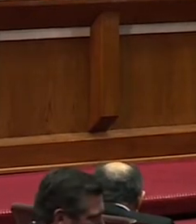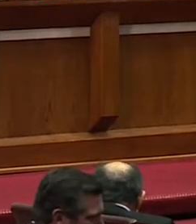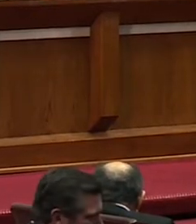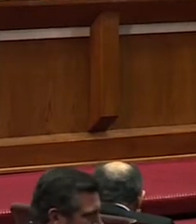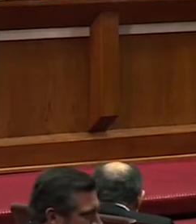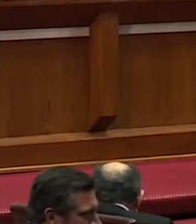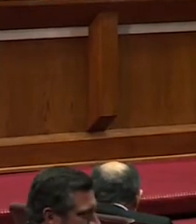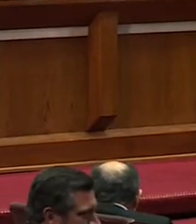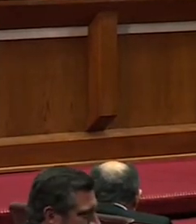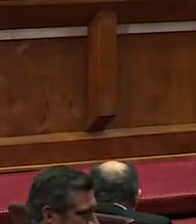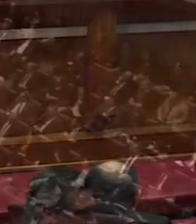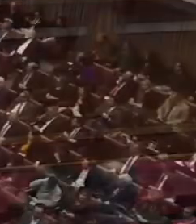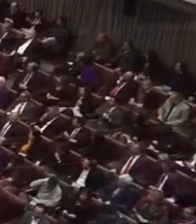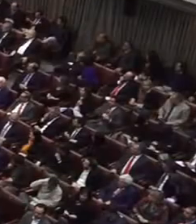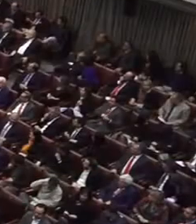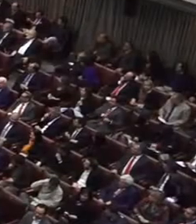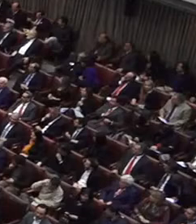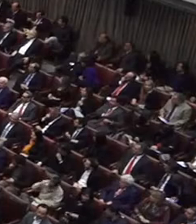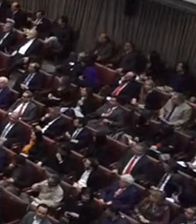uso de la palabra